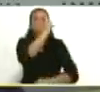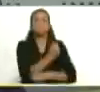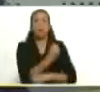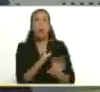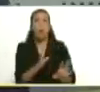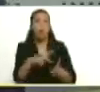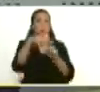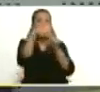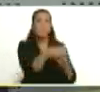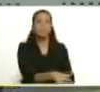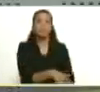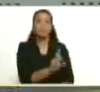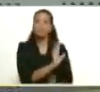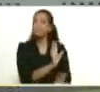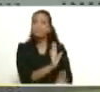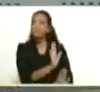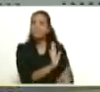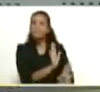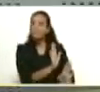de dominación.